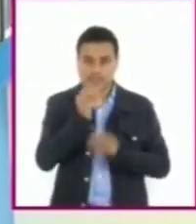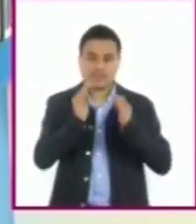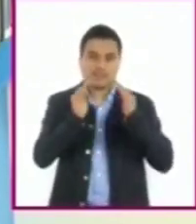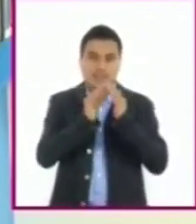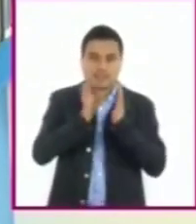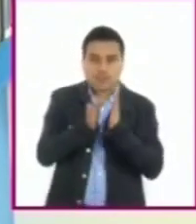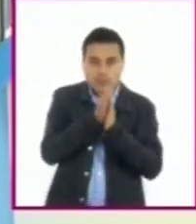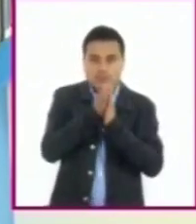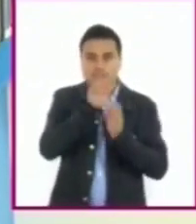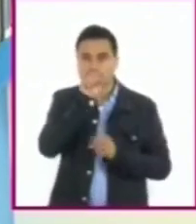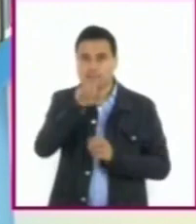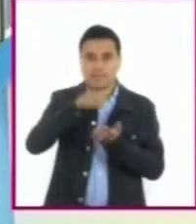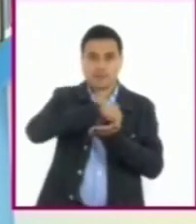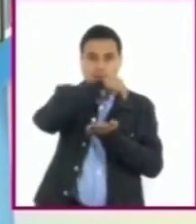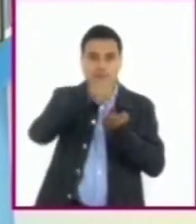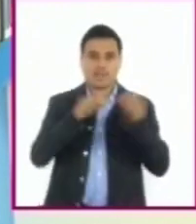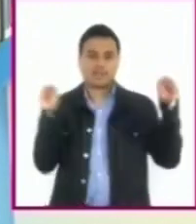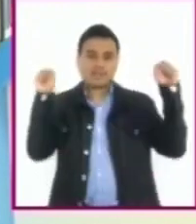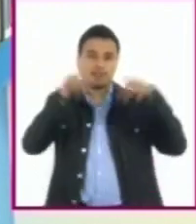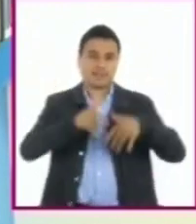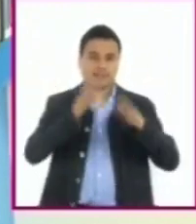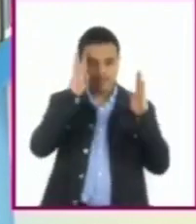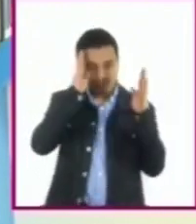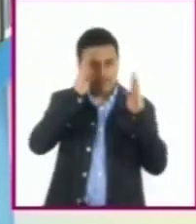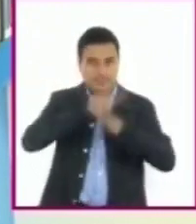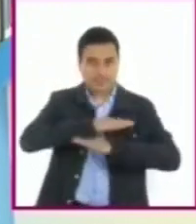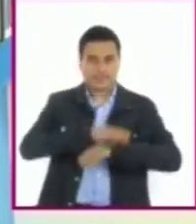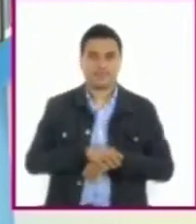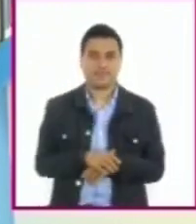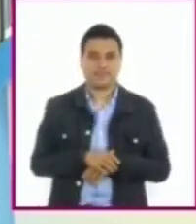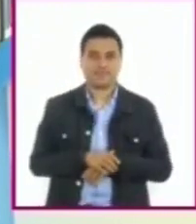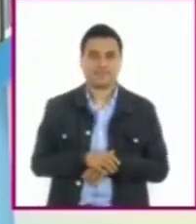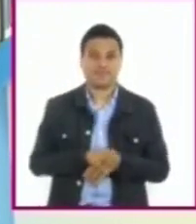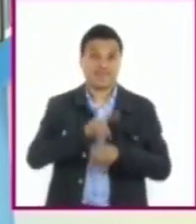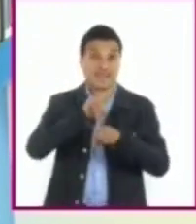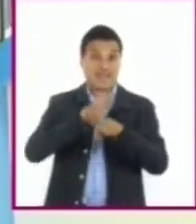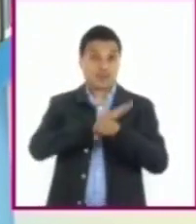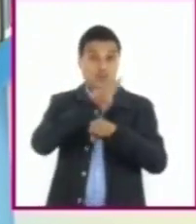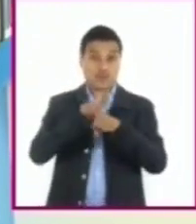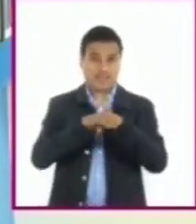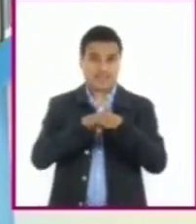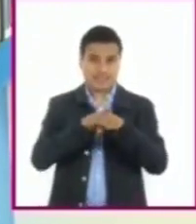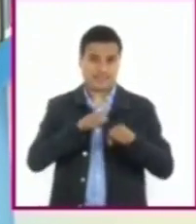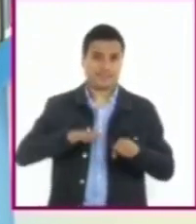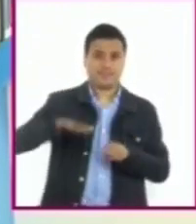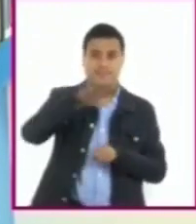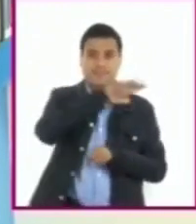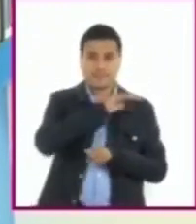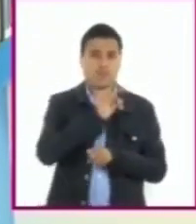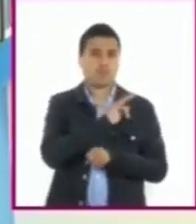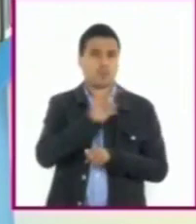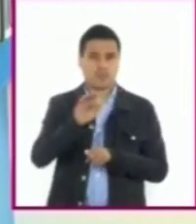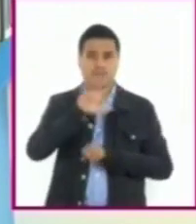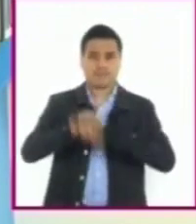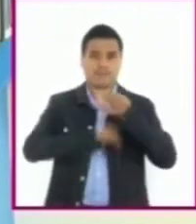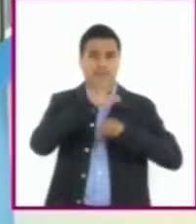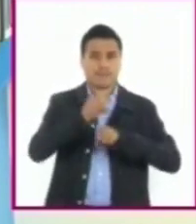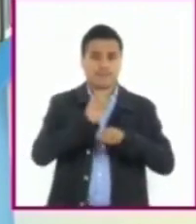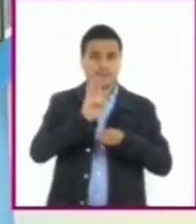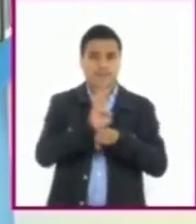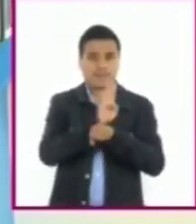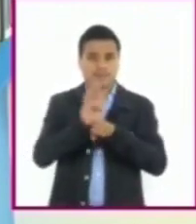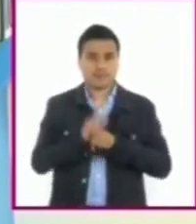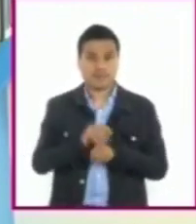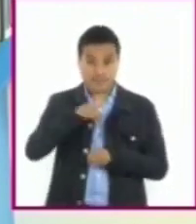lugares de esparcimiento y diversión. De la naturaleza obtenemos grandes beneficios. Lo que hay en un lugar